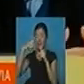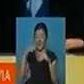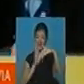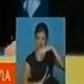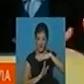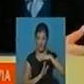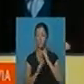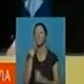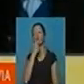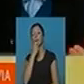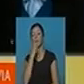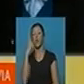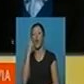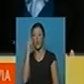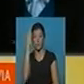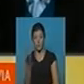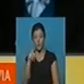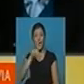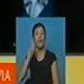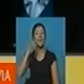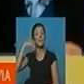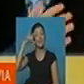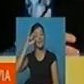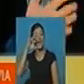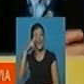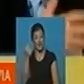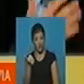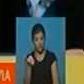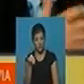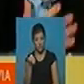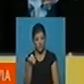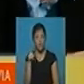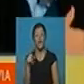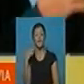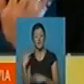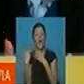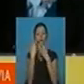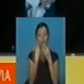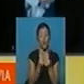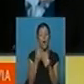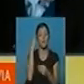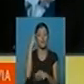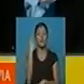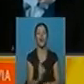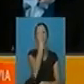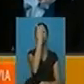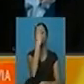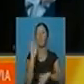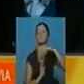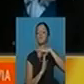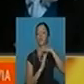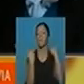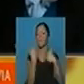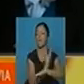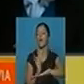parece como gran parte del entorno de Evo Morales ha contribuido mucho a esta idea de que el único que puede ser es Evo Morales. Mitificarlo,